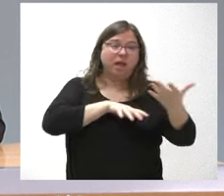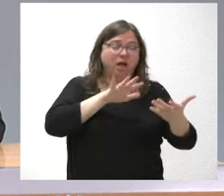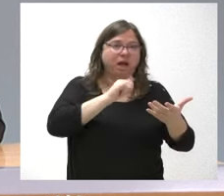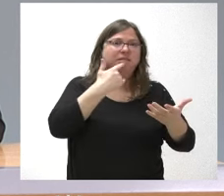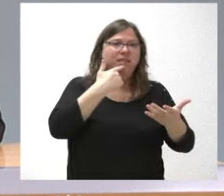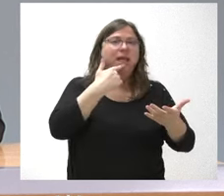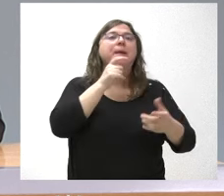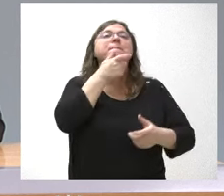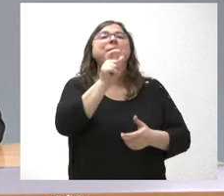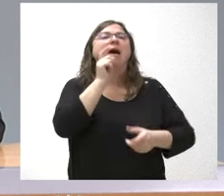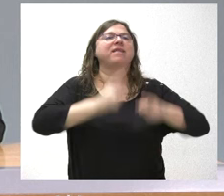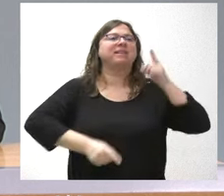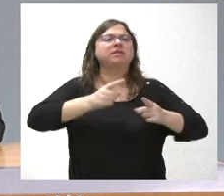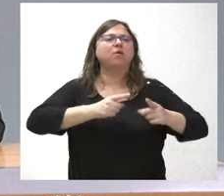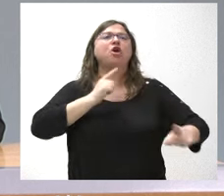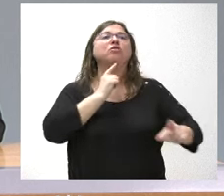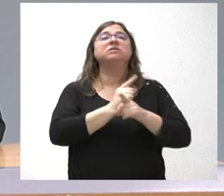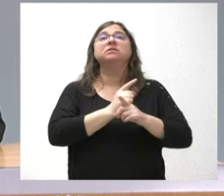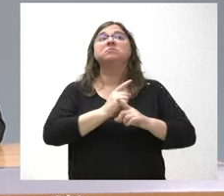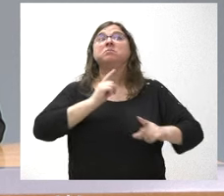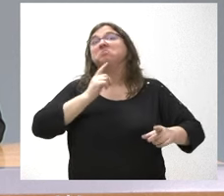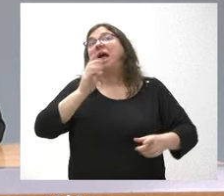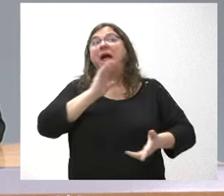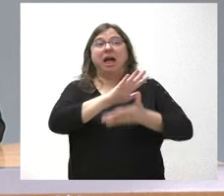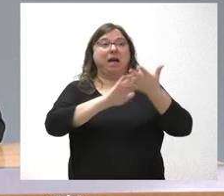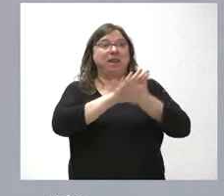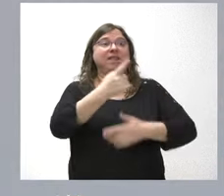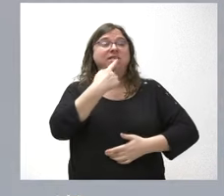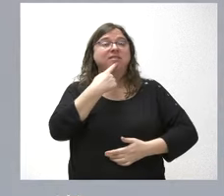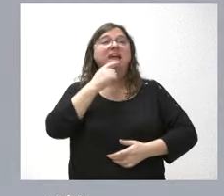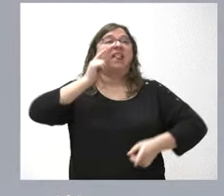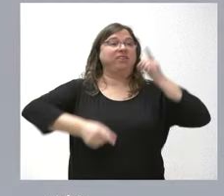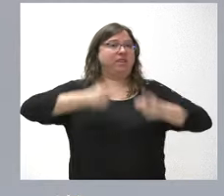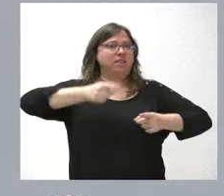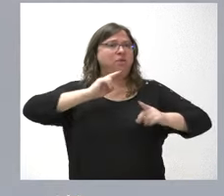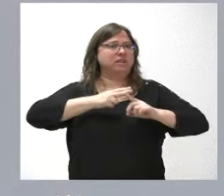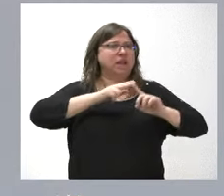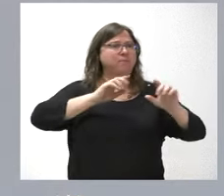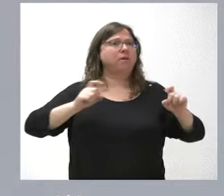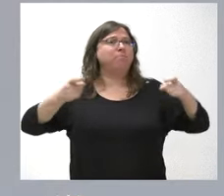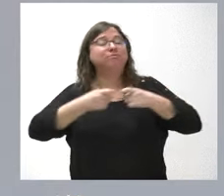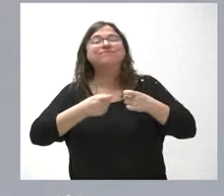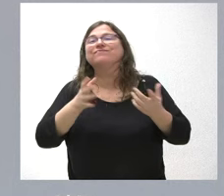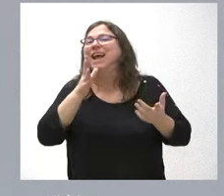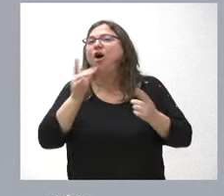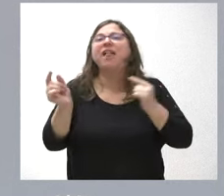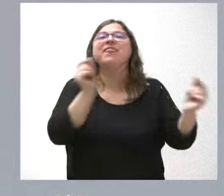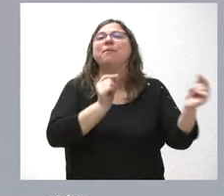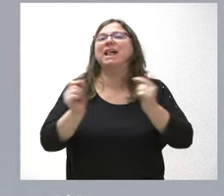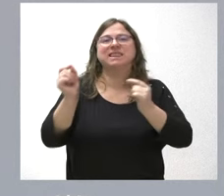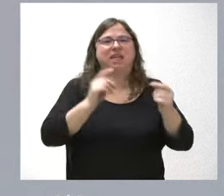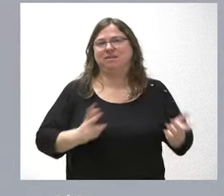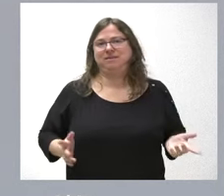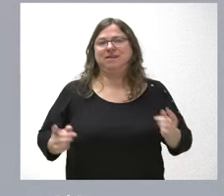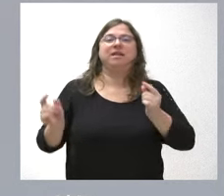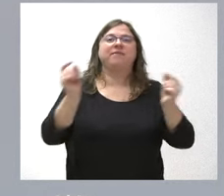palabra de dictadura. No sé si hablar de dictadura es frentismo. Ahora estamos, lógicamente, en el debate parlamentario. Lo bueno de este tipo de normas que